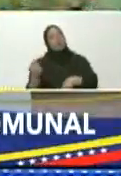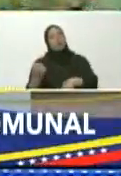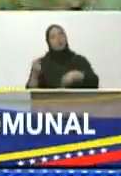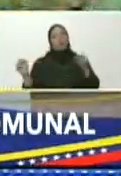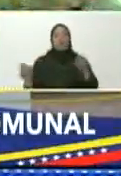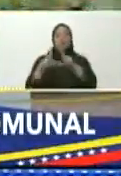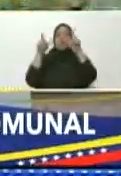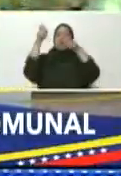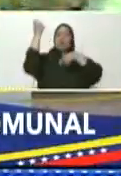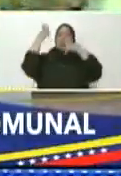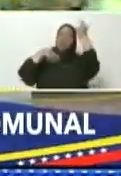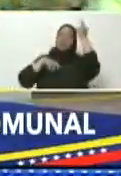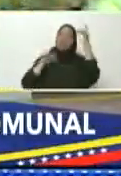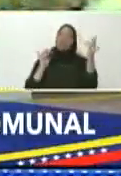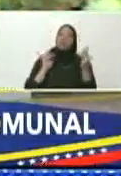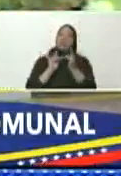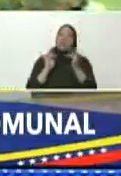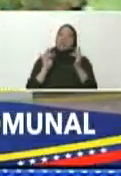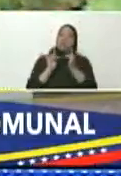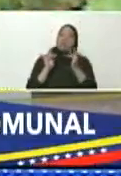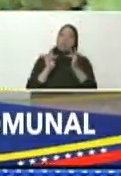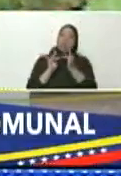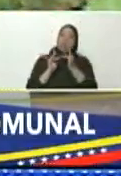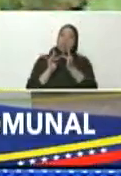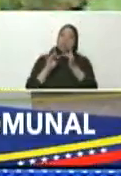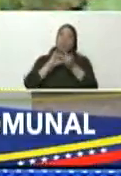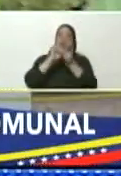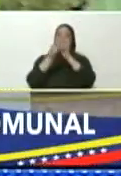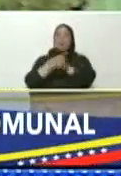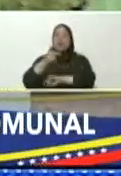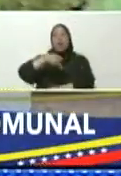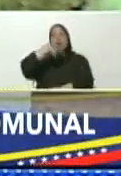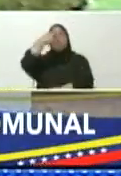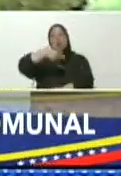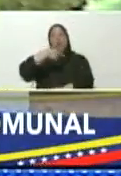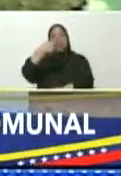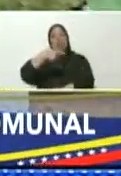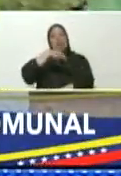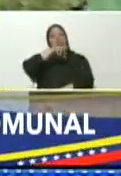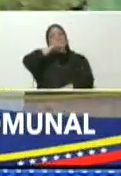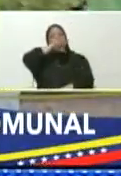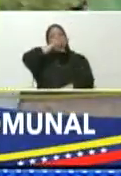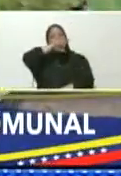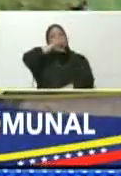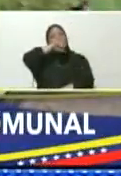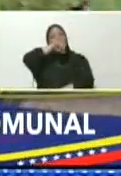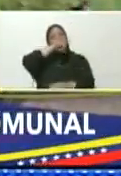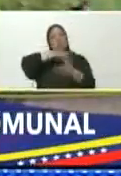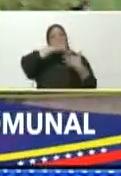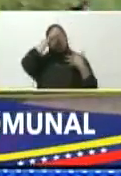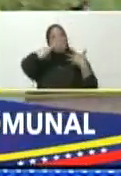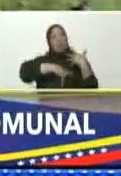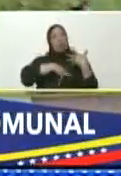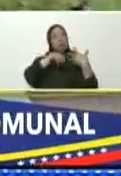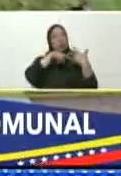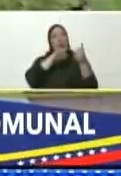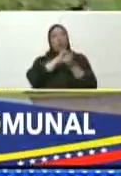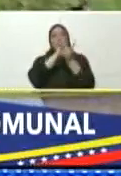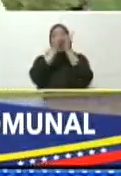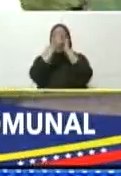de Chávez directamente fue renovar la política, el discurso, renovar los planes,